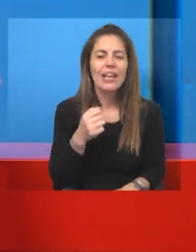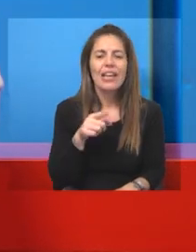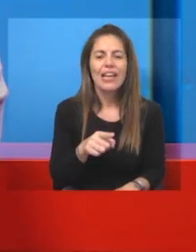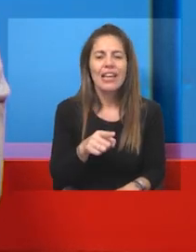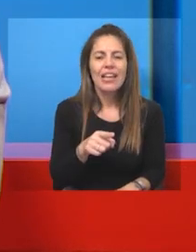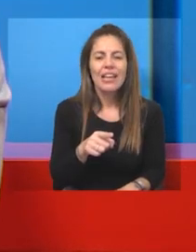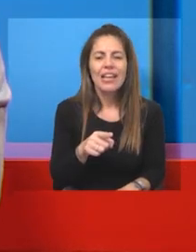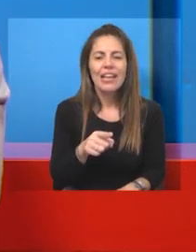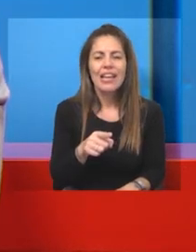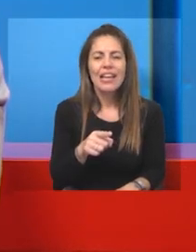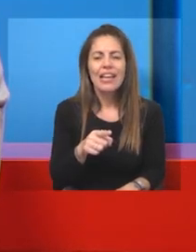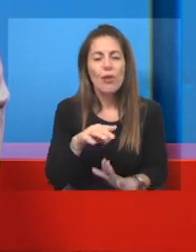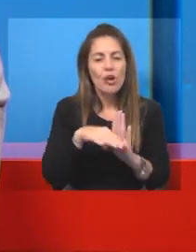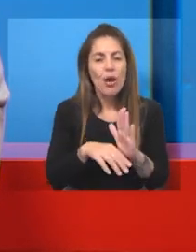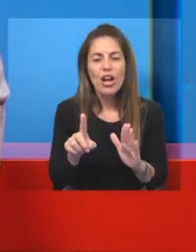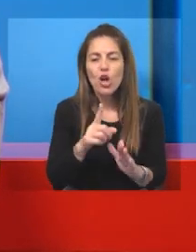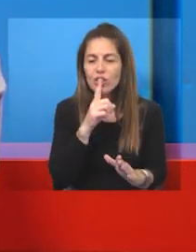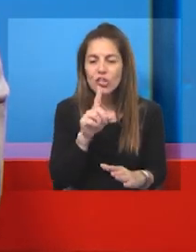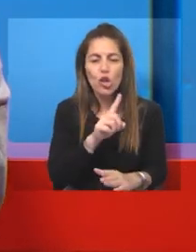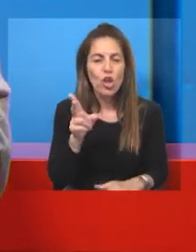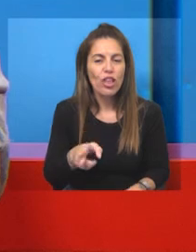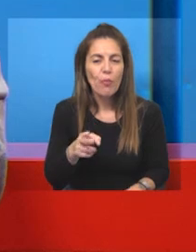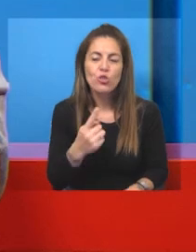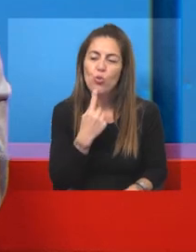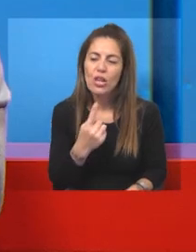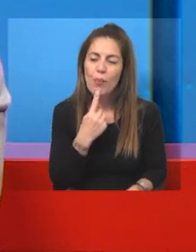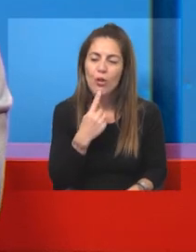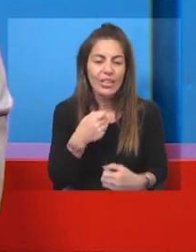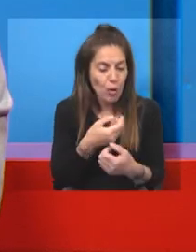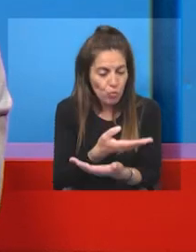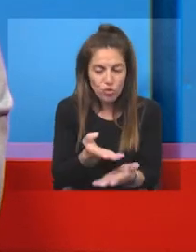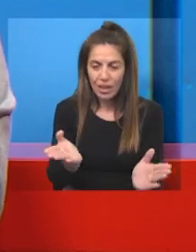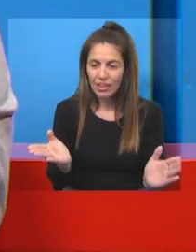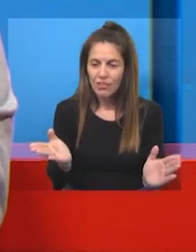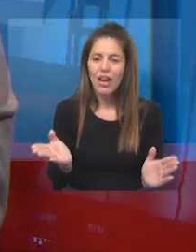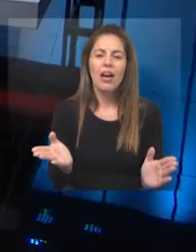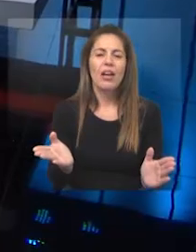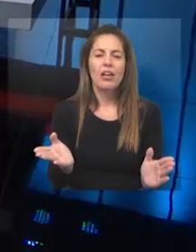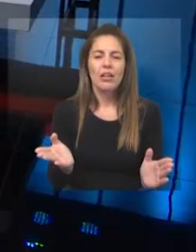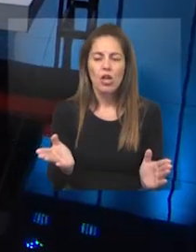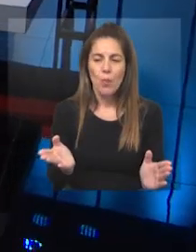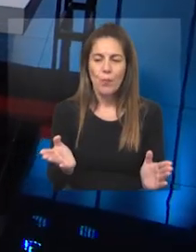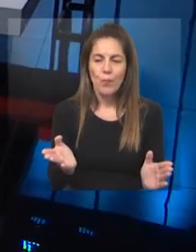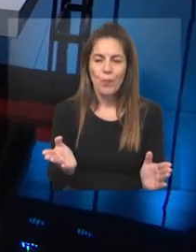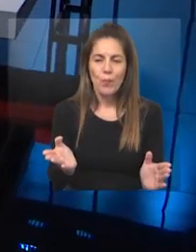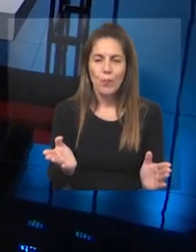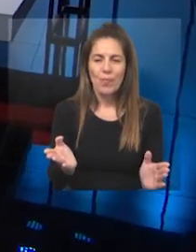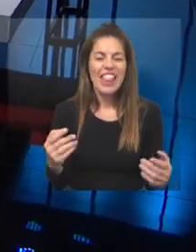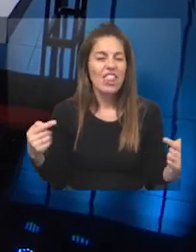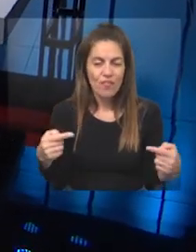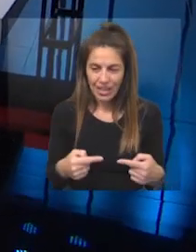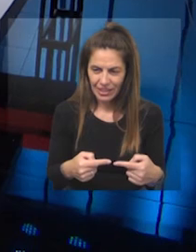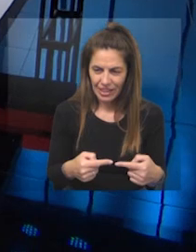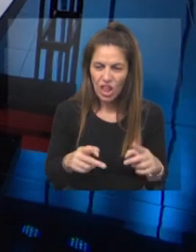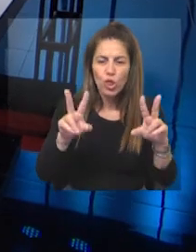in silencio de nud es un es un una una política que puso arriba de la mesa por lo menos este el debate